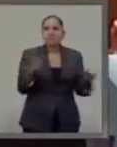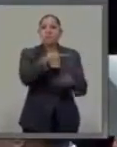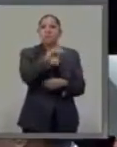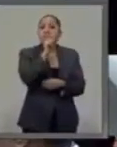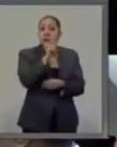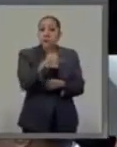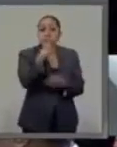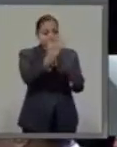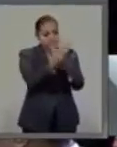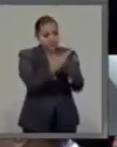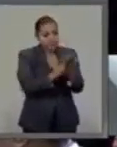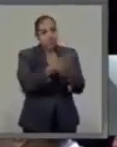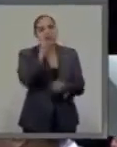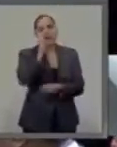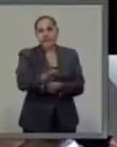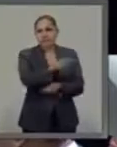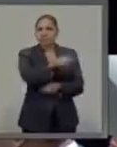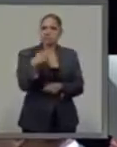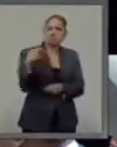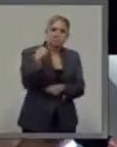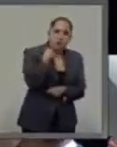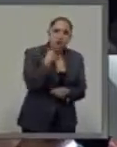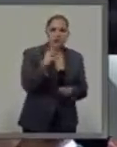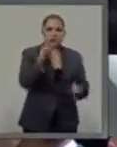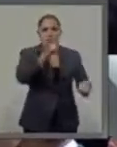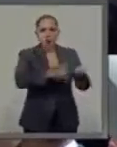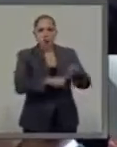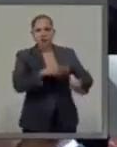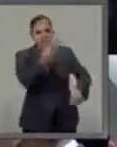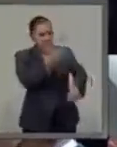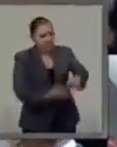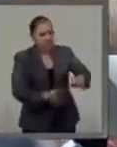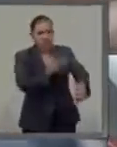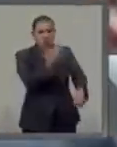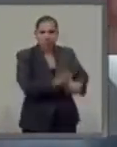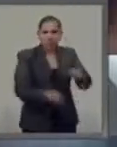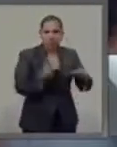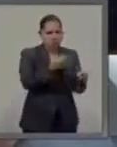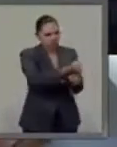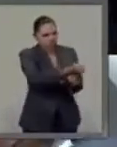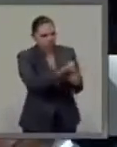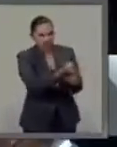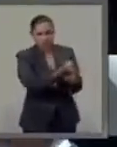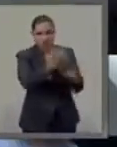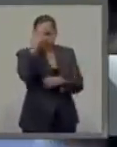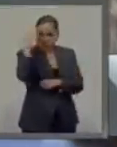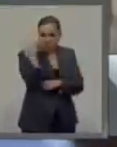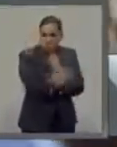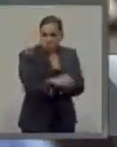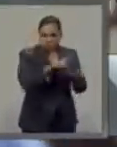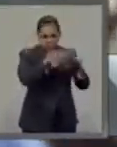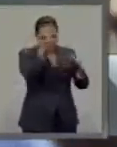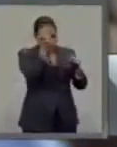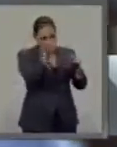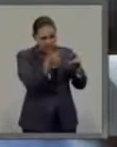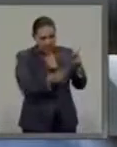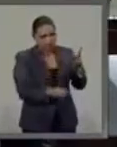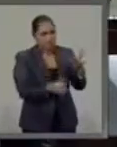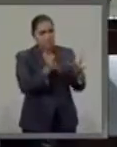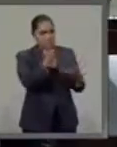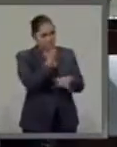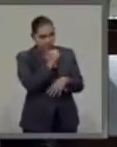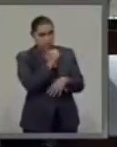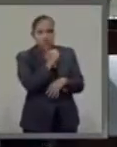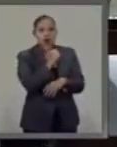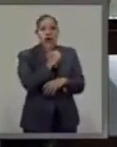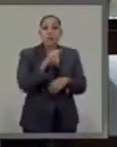muerte, mutilación, infamia, la marca, los azotes, los palos, el tormento de cualquier especie, la multa excesiva,